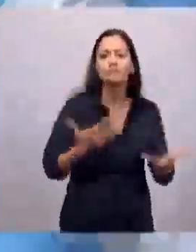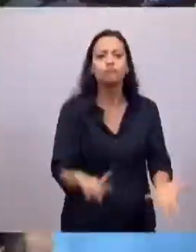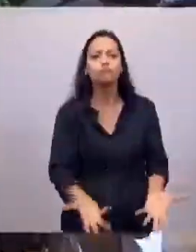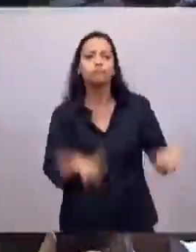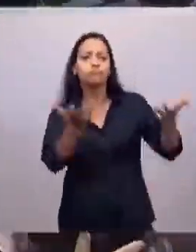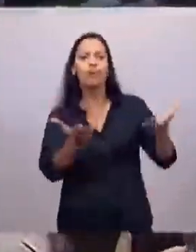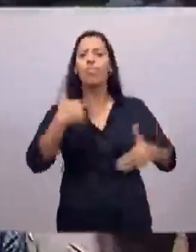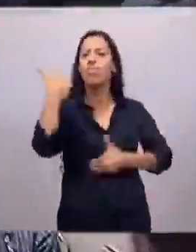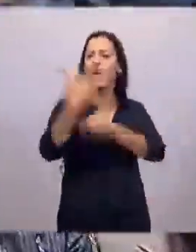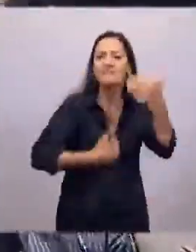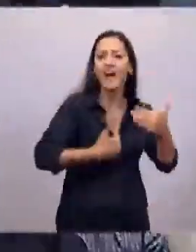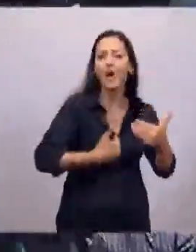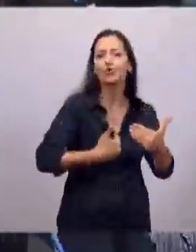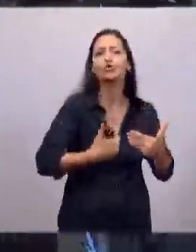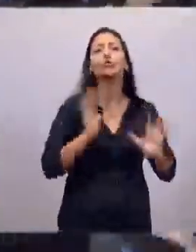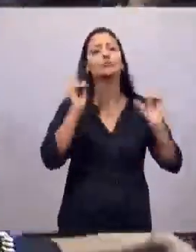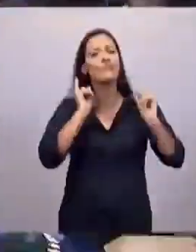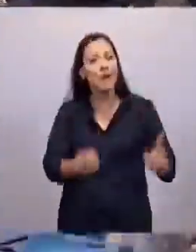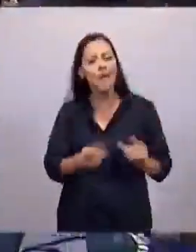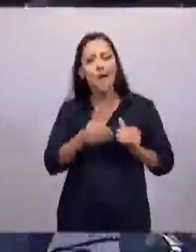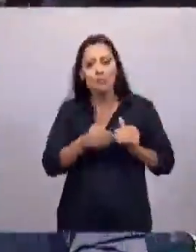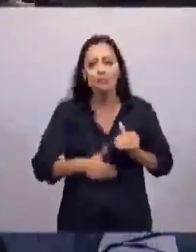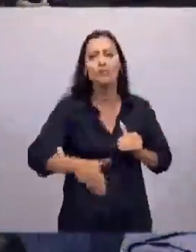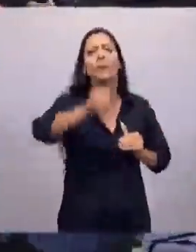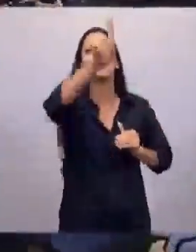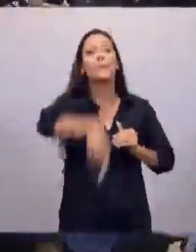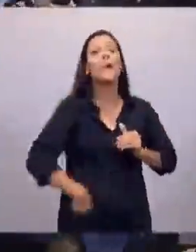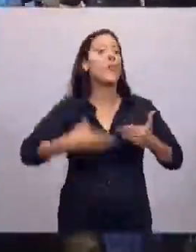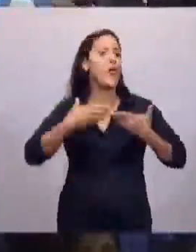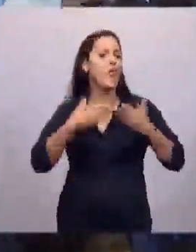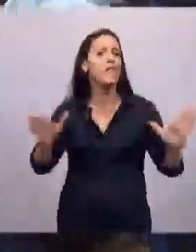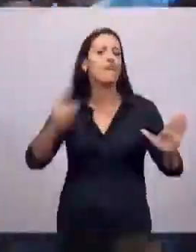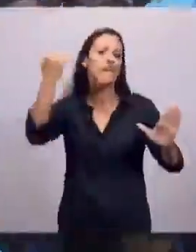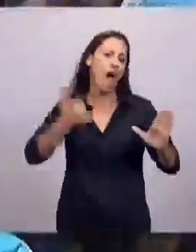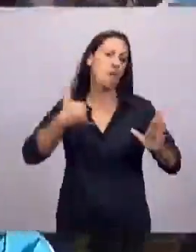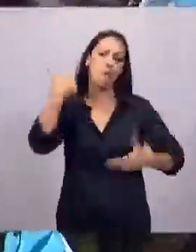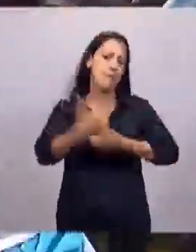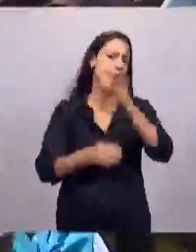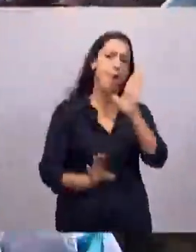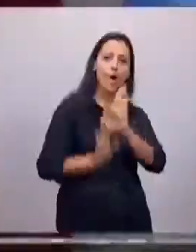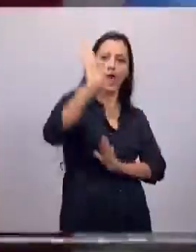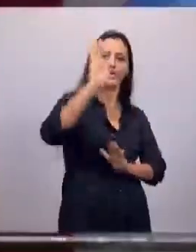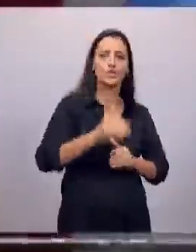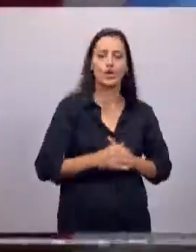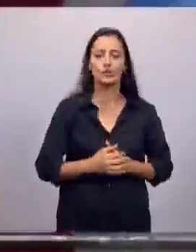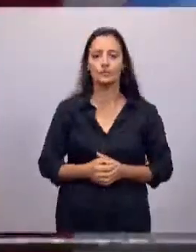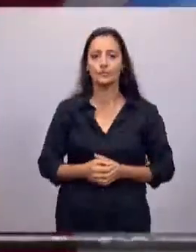crecimiento y desarrollo, una era de libertad y progreso.